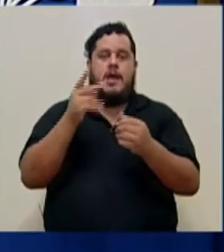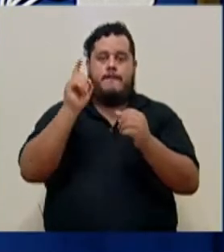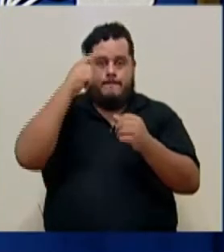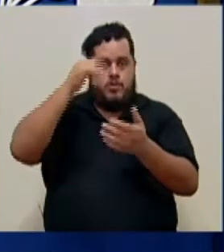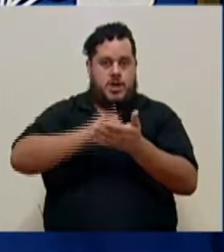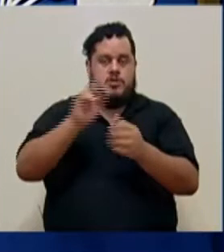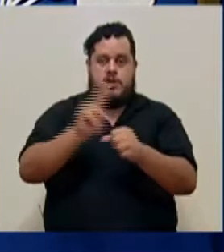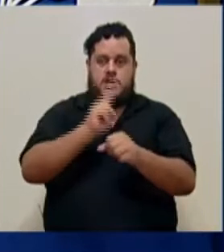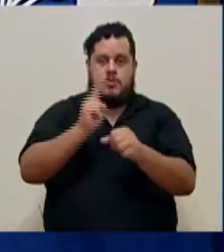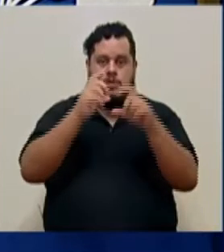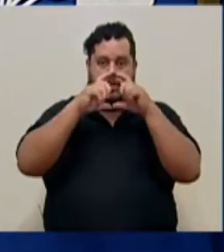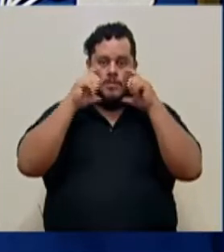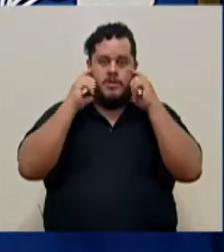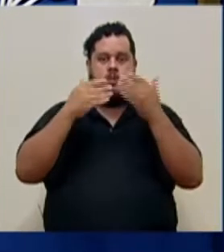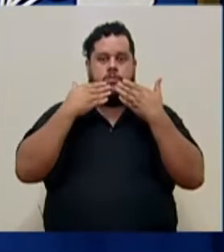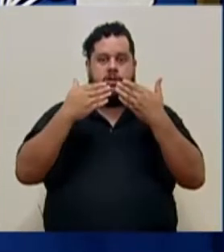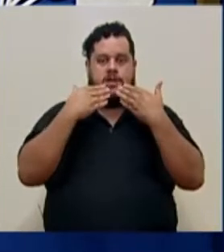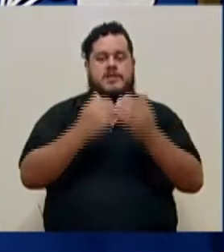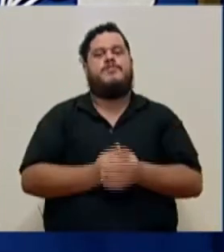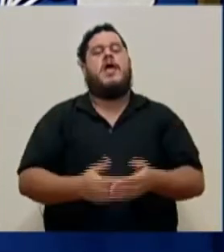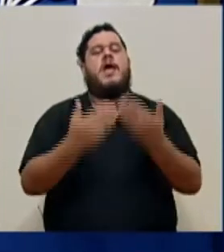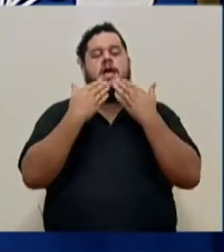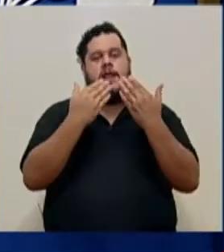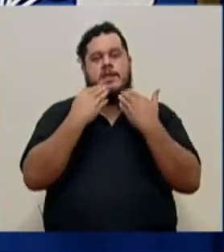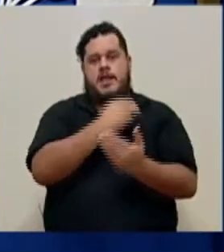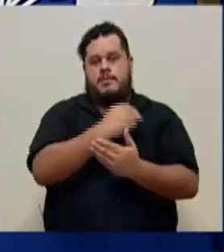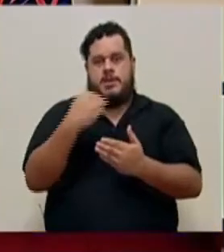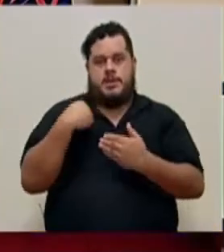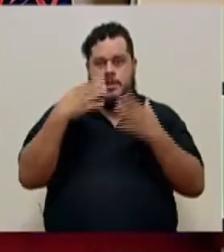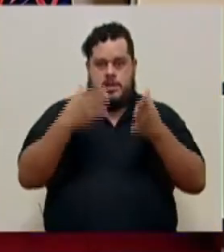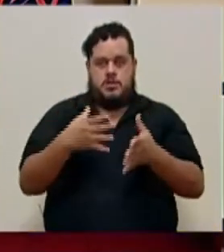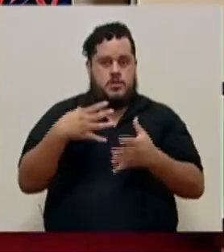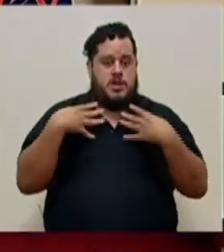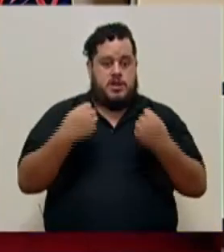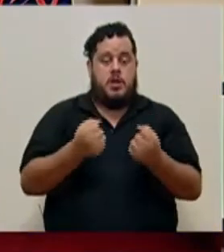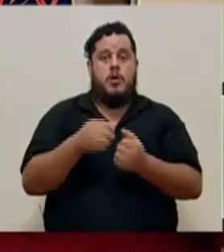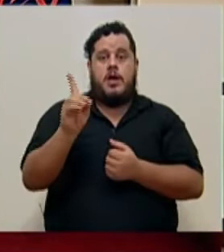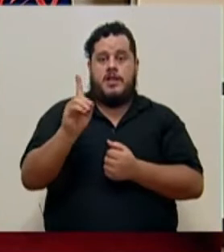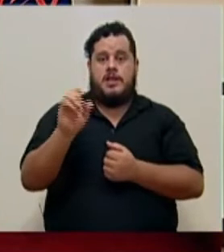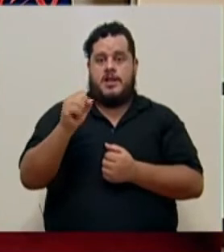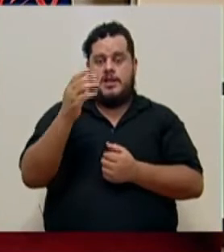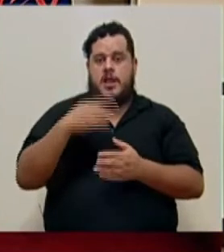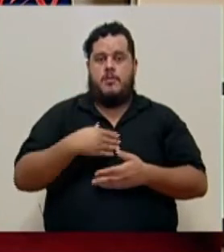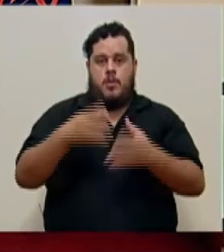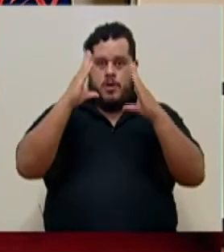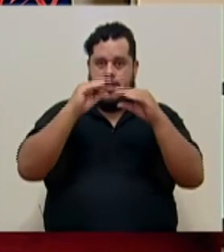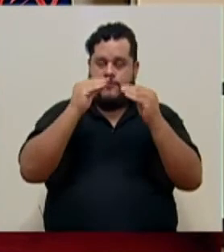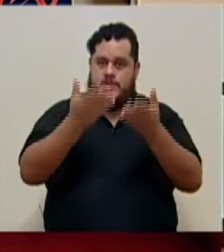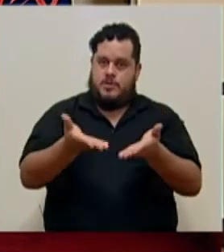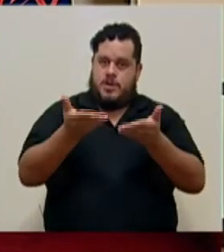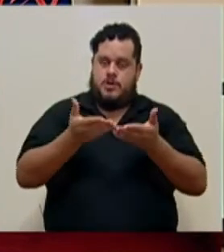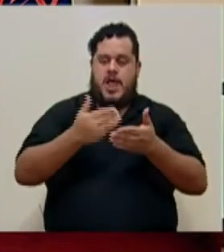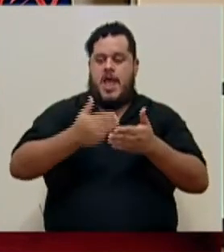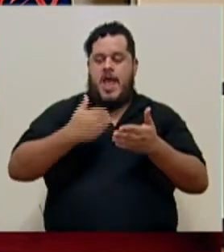mascarilla. Muchas gracias al ministro de Salud, el doctor Daniel Salas, por el reporte y el detalle ofrecido.